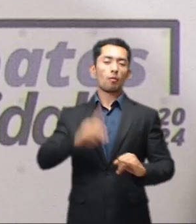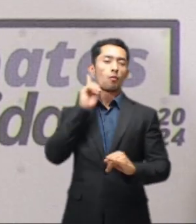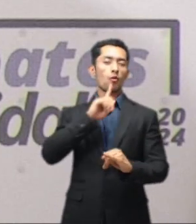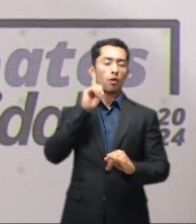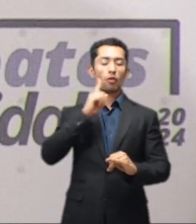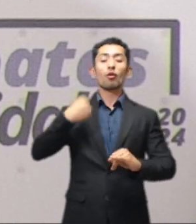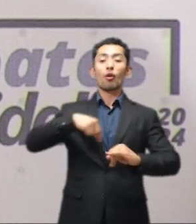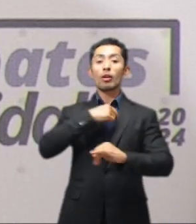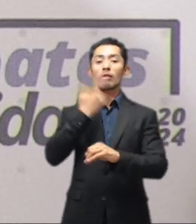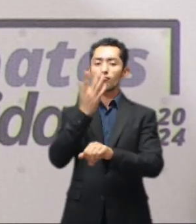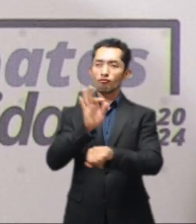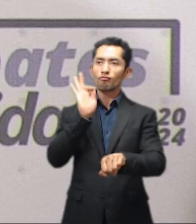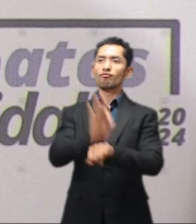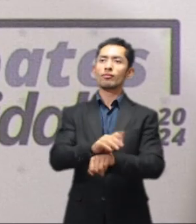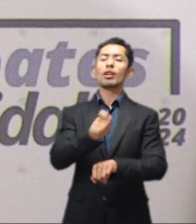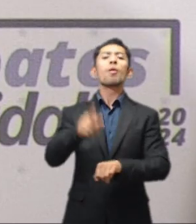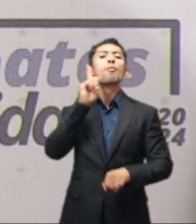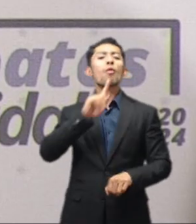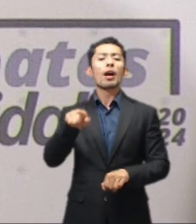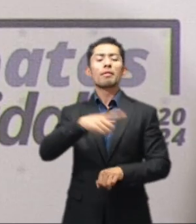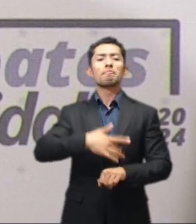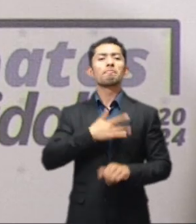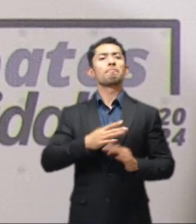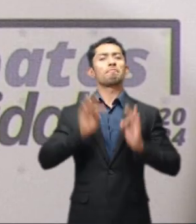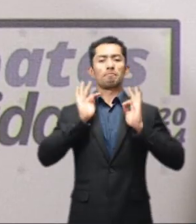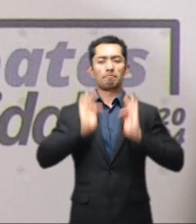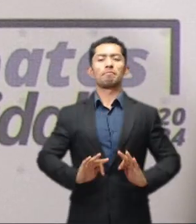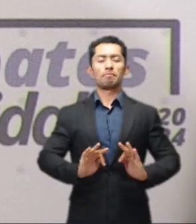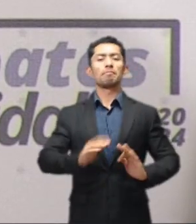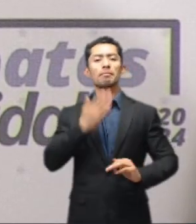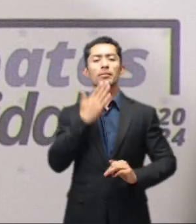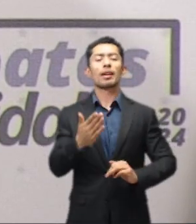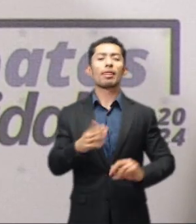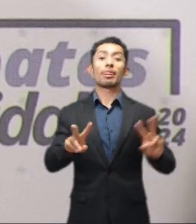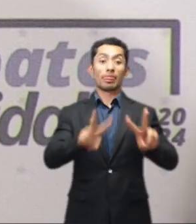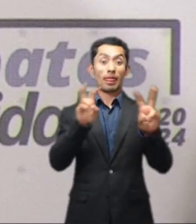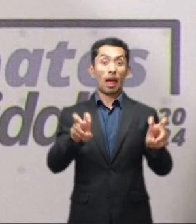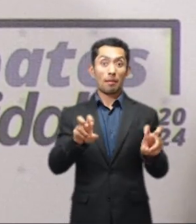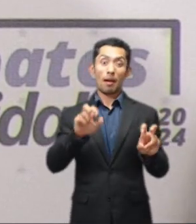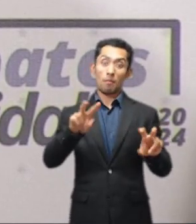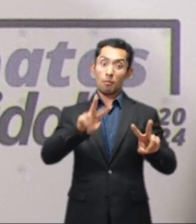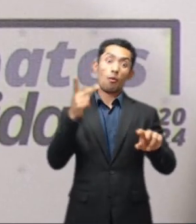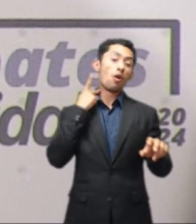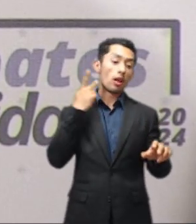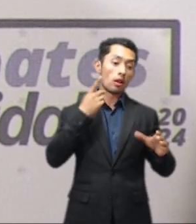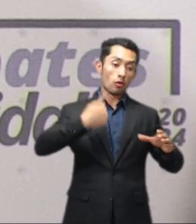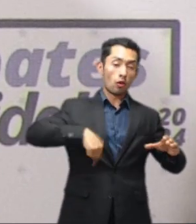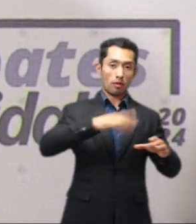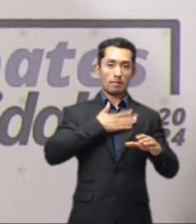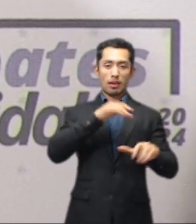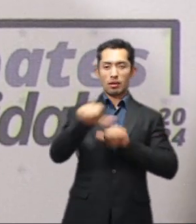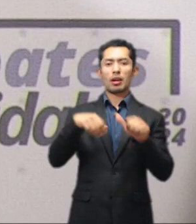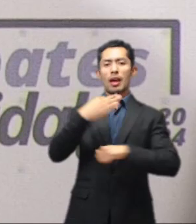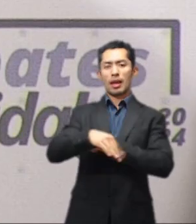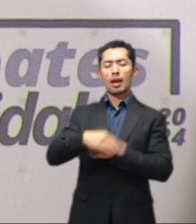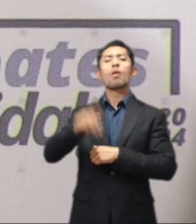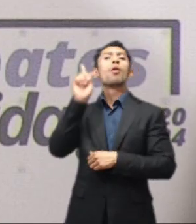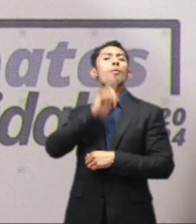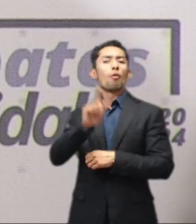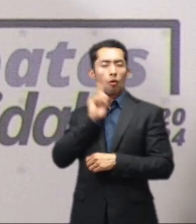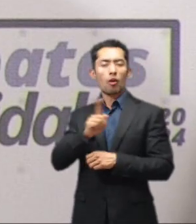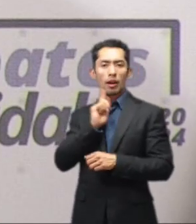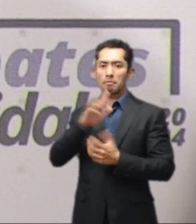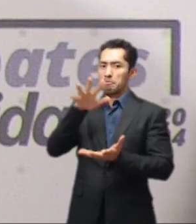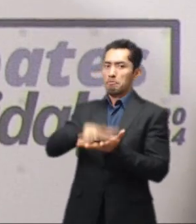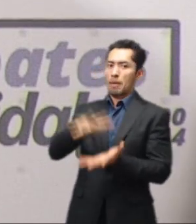garantizar que las mujeres se sientan seguras y sobre todo en el tema político nosotros mi suplente es una mujer la